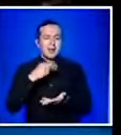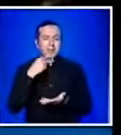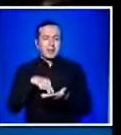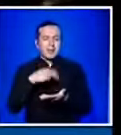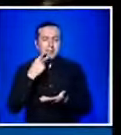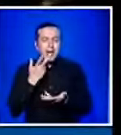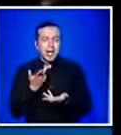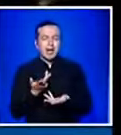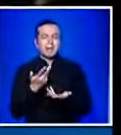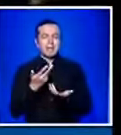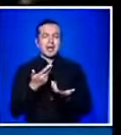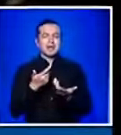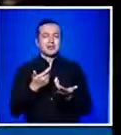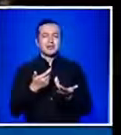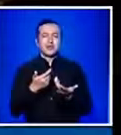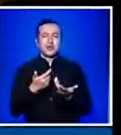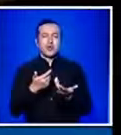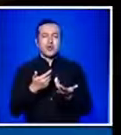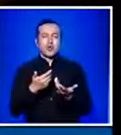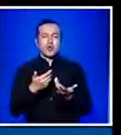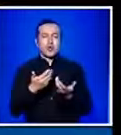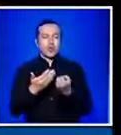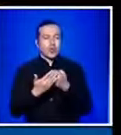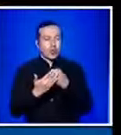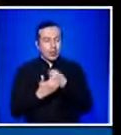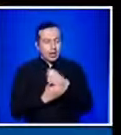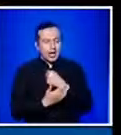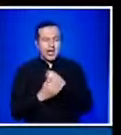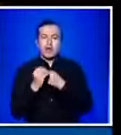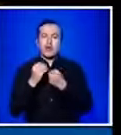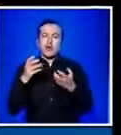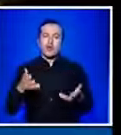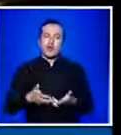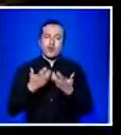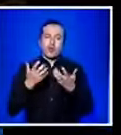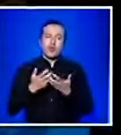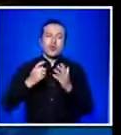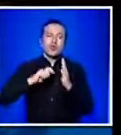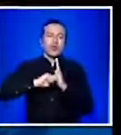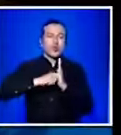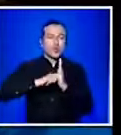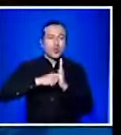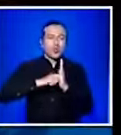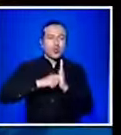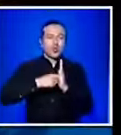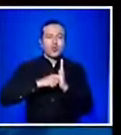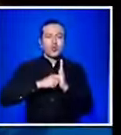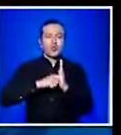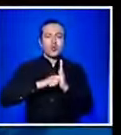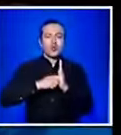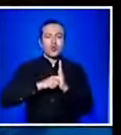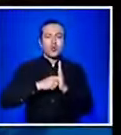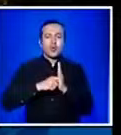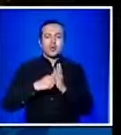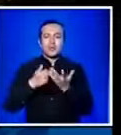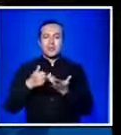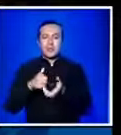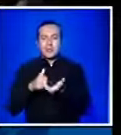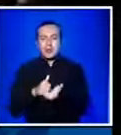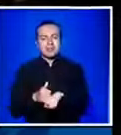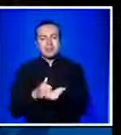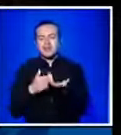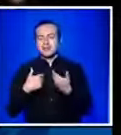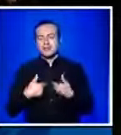cuero? ¿Con qué más podemos servirnos? Con locro de cuy, con papas enteras, con lo